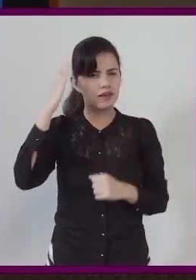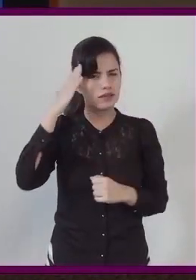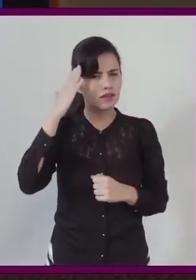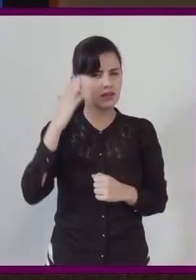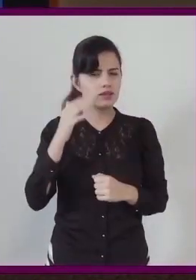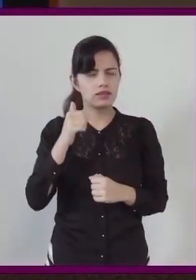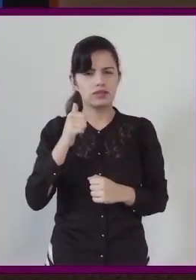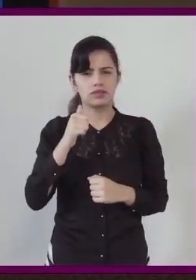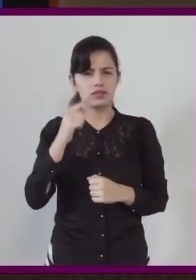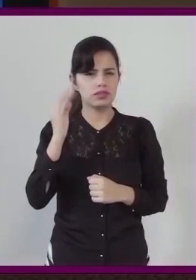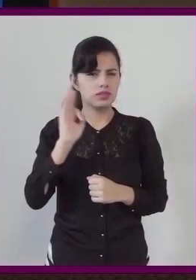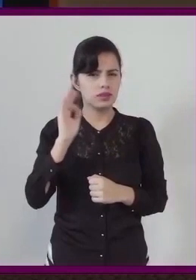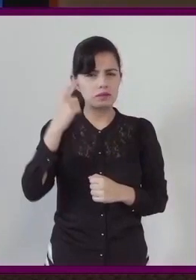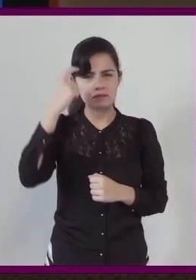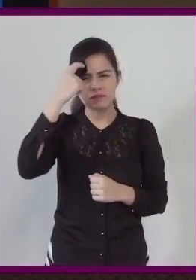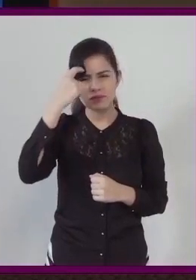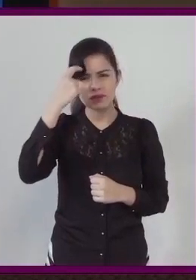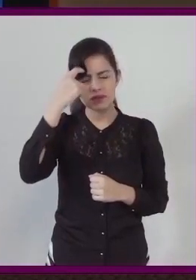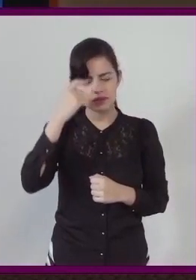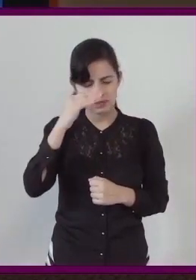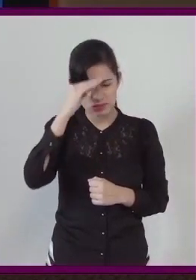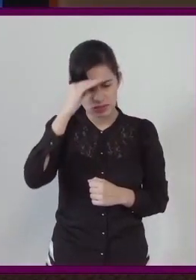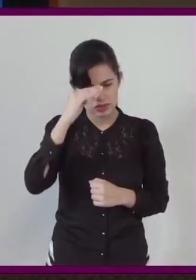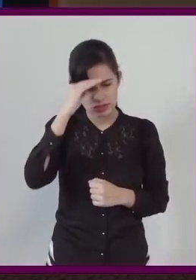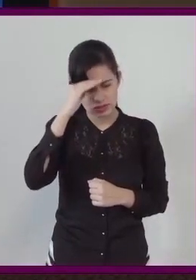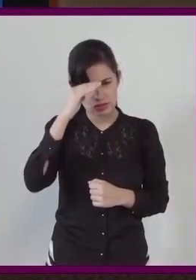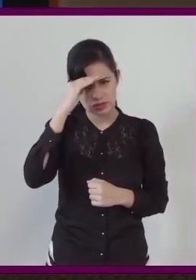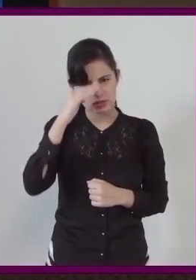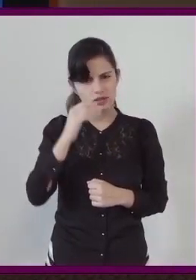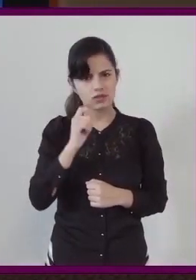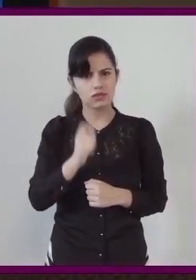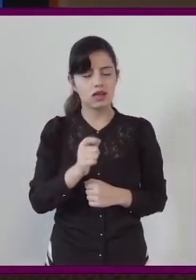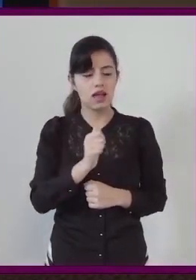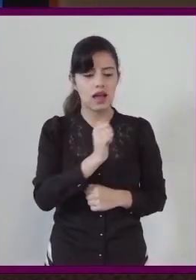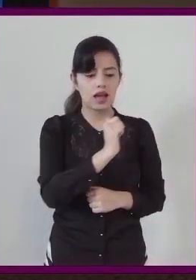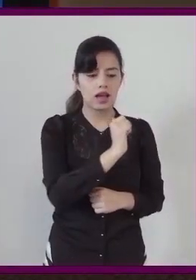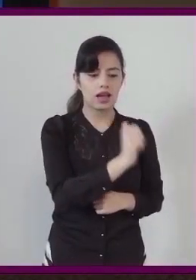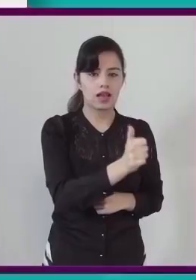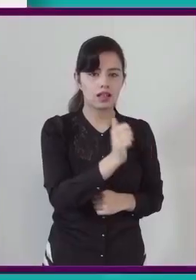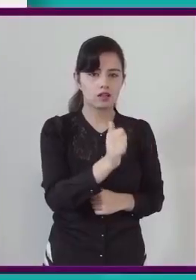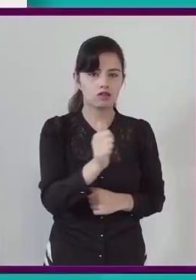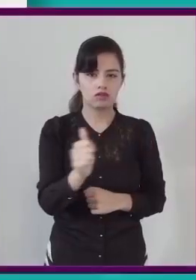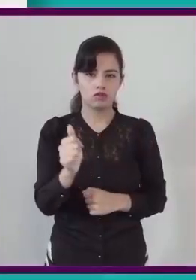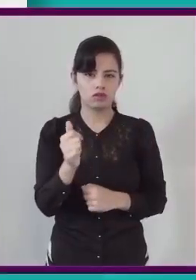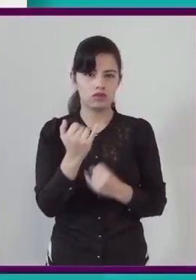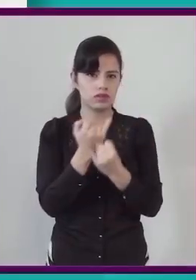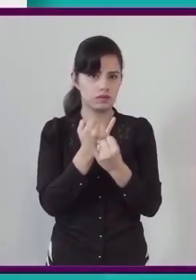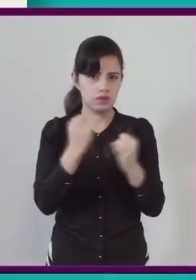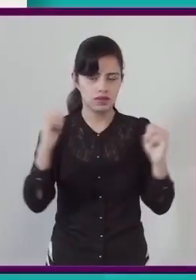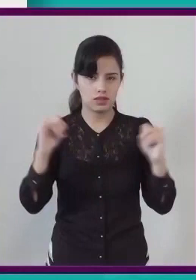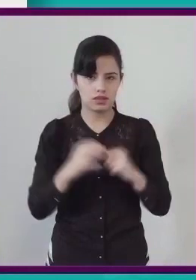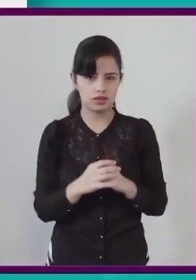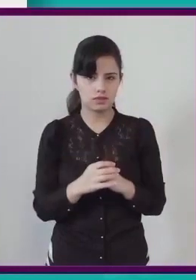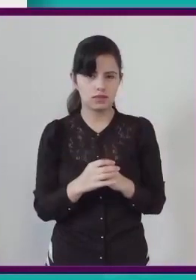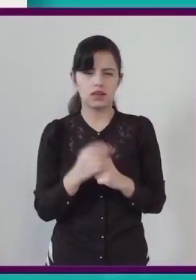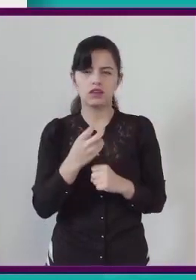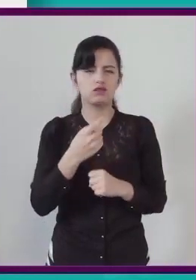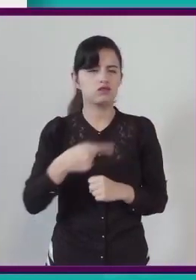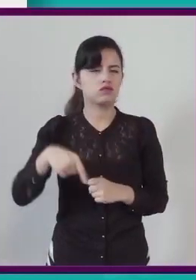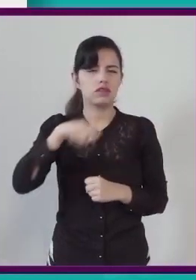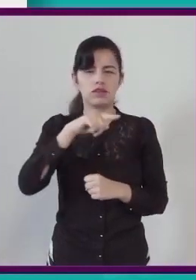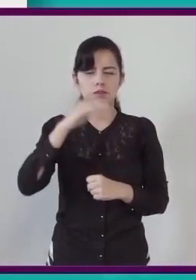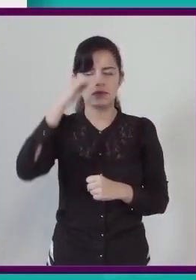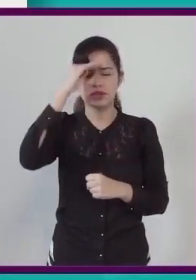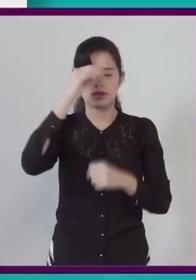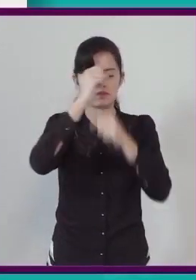ilusión que ocupa mucho espacio, es la ilusión de la individualidad. Esta ilusión tiene que ver con la historia